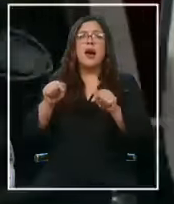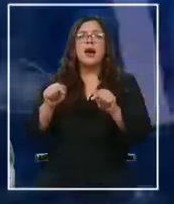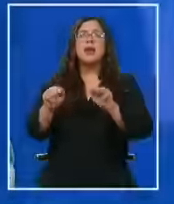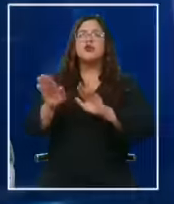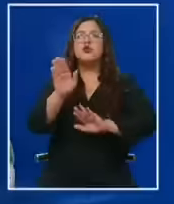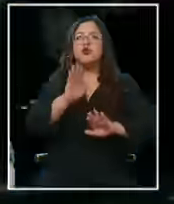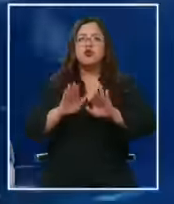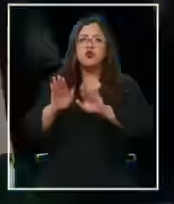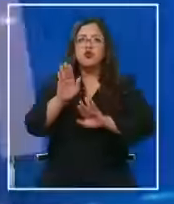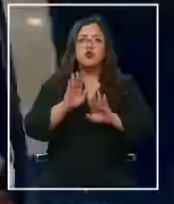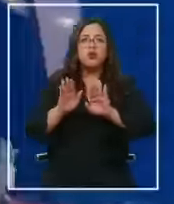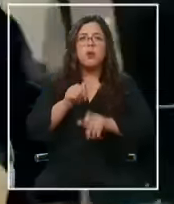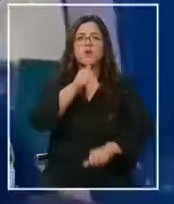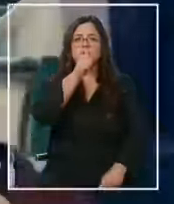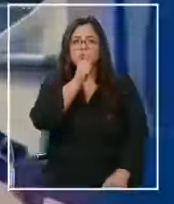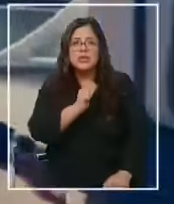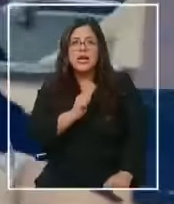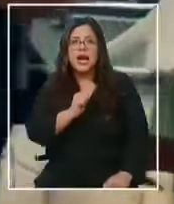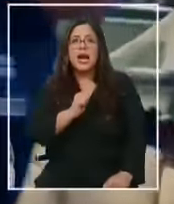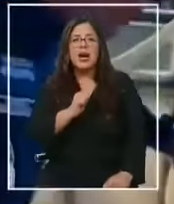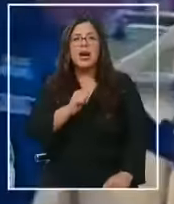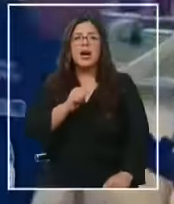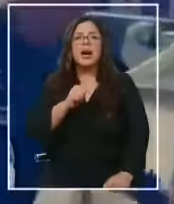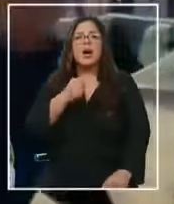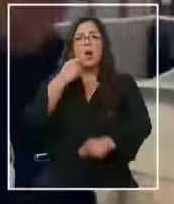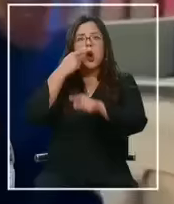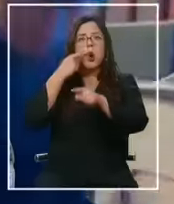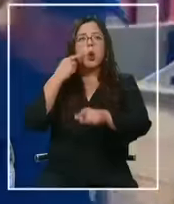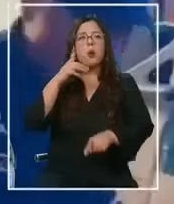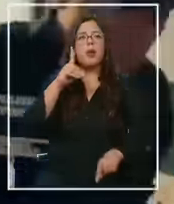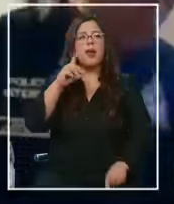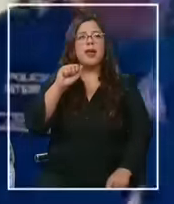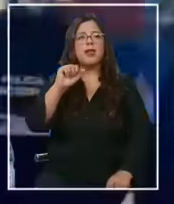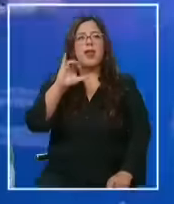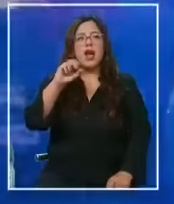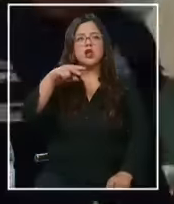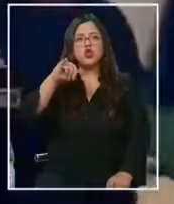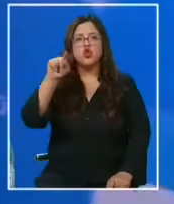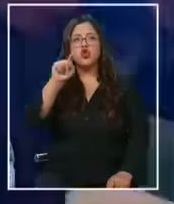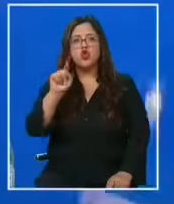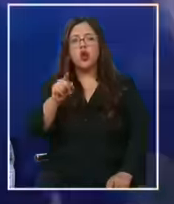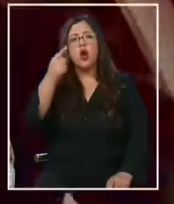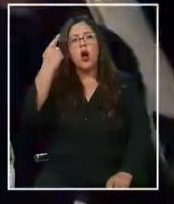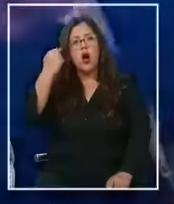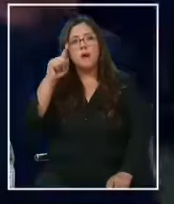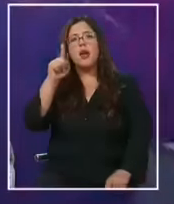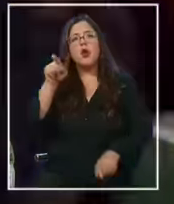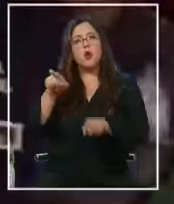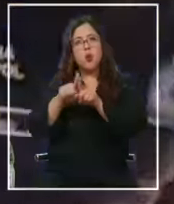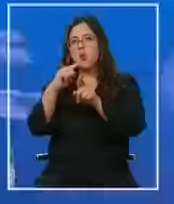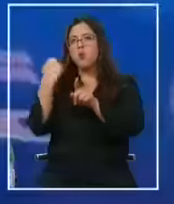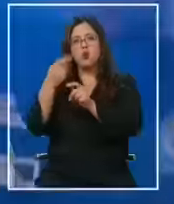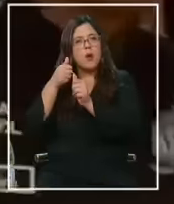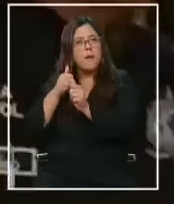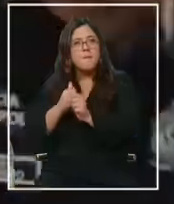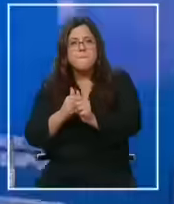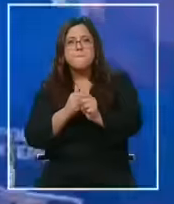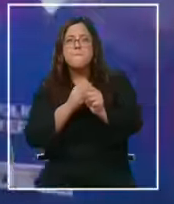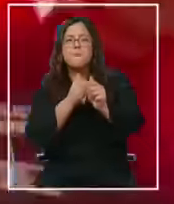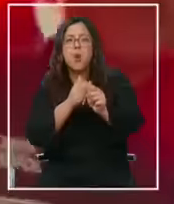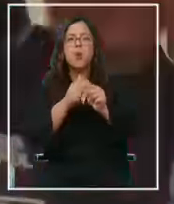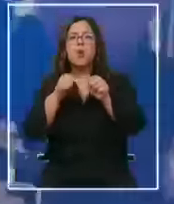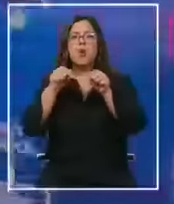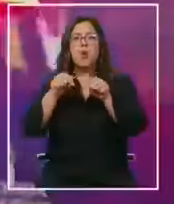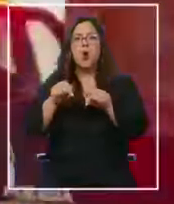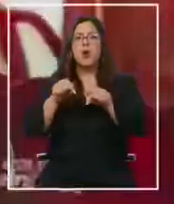mantener bajo reserva todo lo que está ocurriendo con Dayonis Orozco Castillo. De todas maneras, nosotros les vamos siguiendo los pasos muy de cerca en